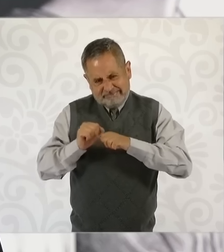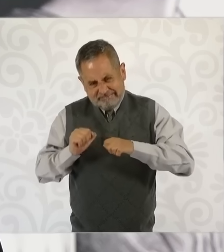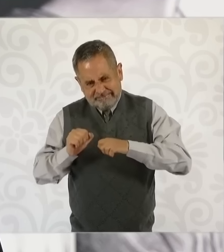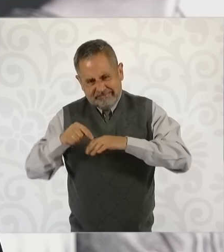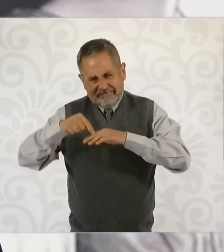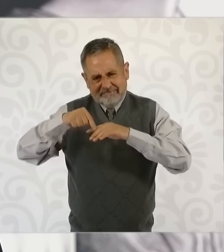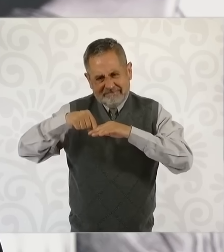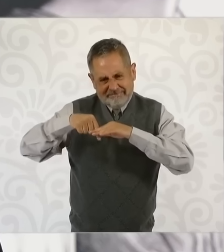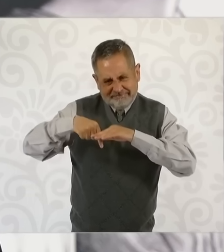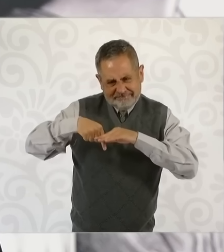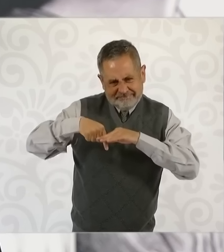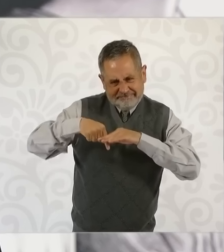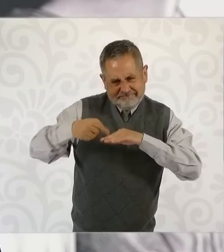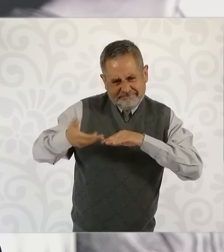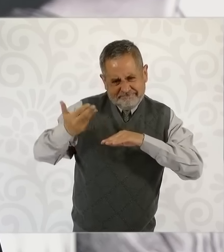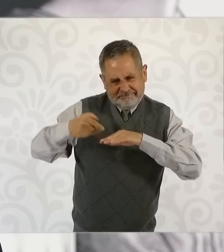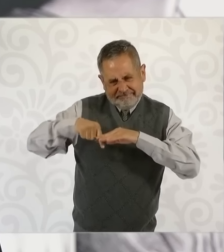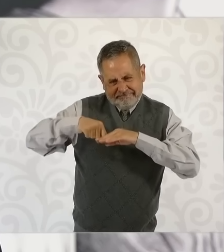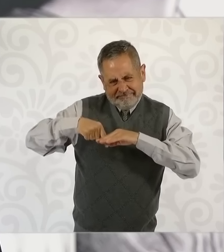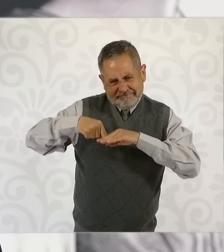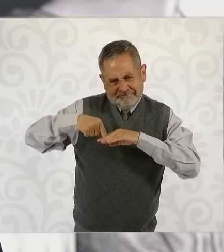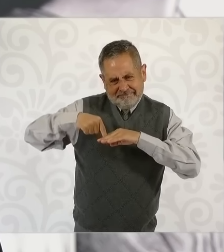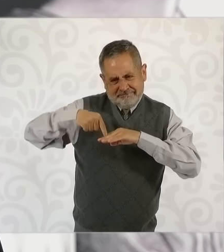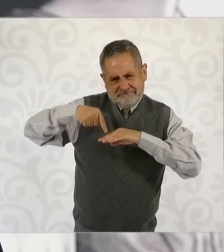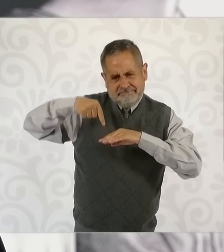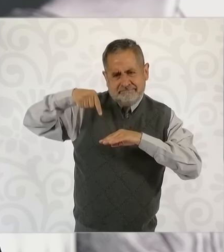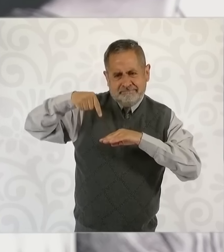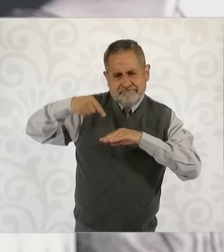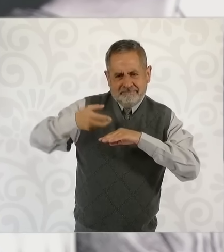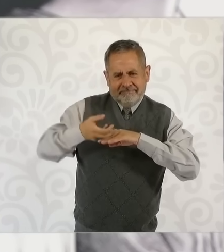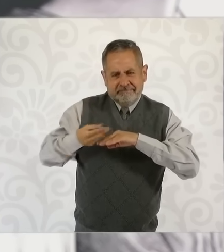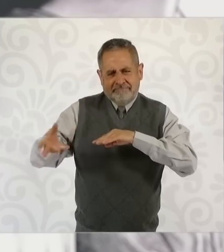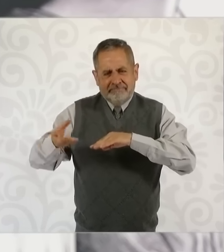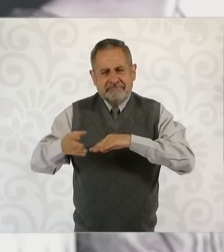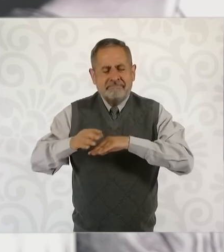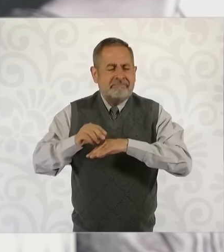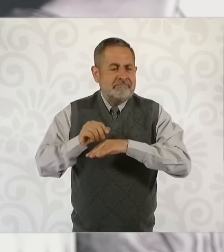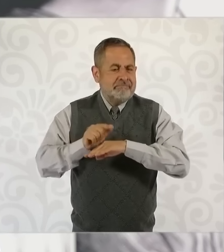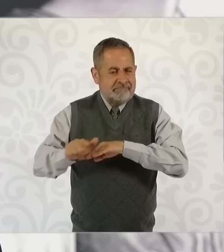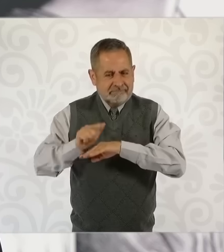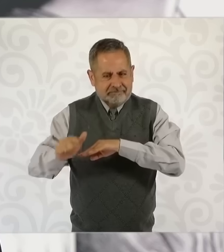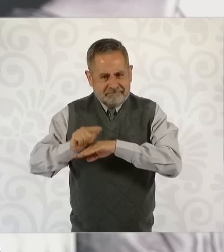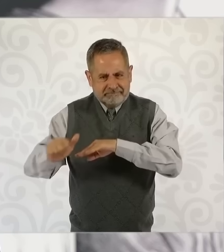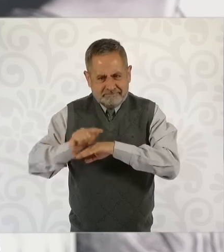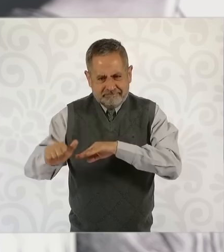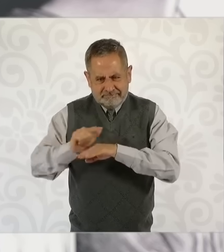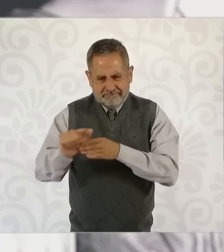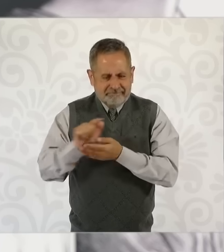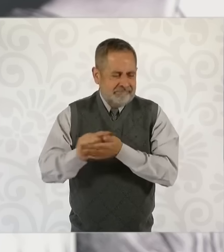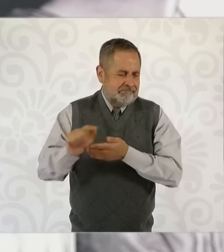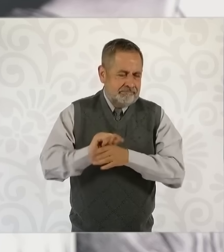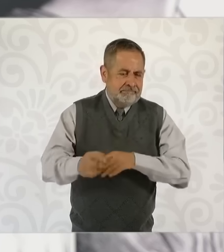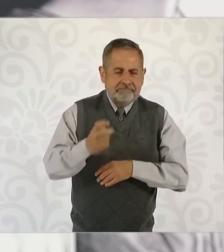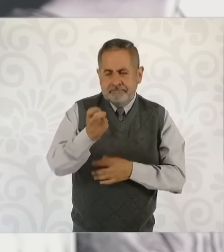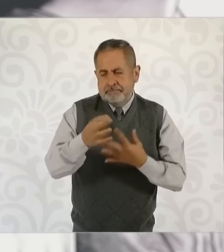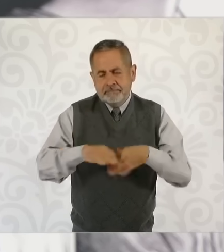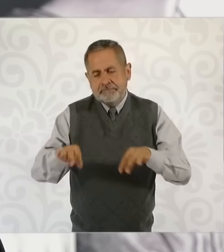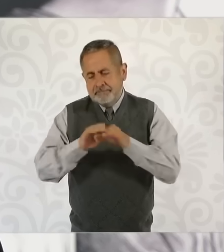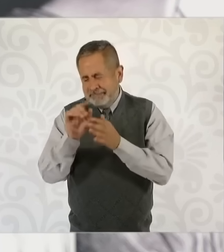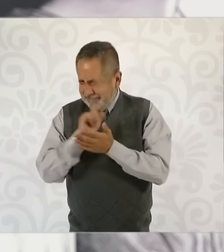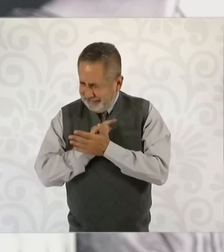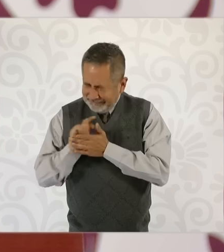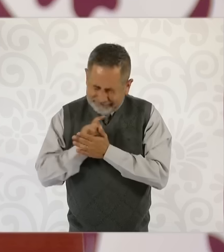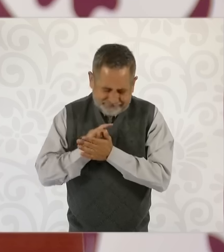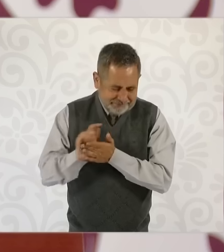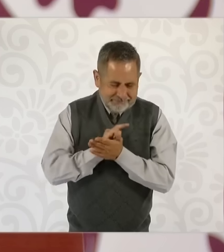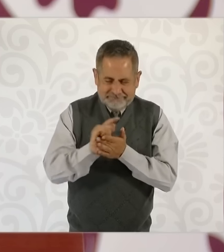Ese es realmente el motivo más importante, es el aseo de las heridas.